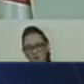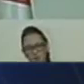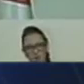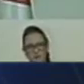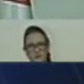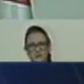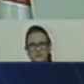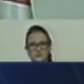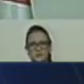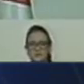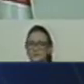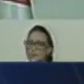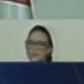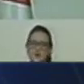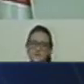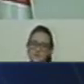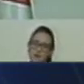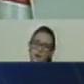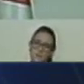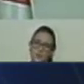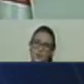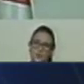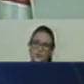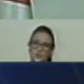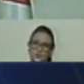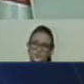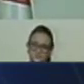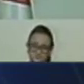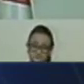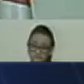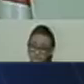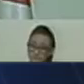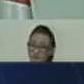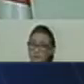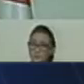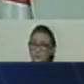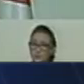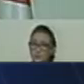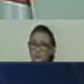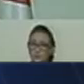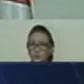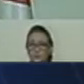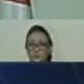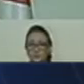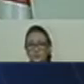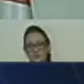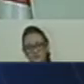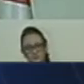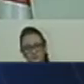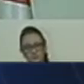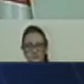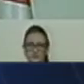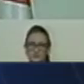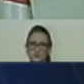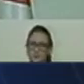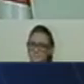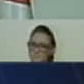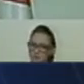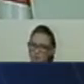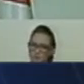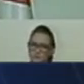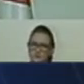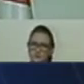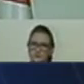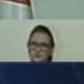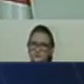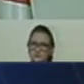Y solo con amor se puede mejorar. Por eso yo llamo al amor. Llamo a querer a Venezuela. Llamo a mejorarla. Y